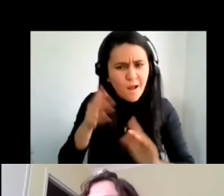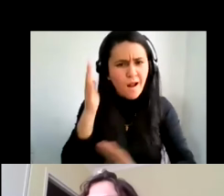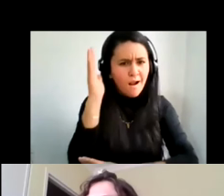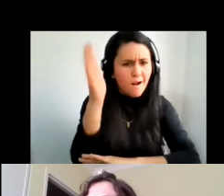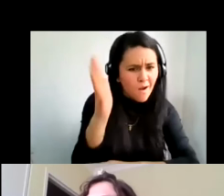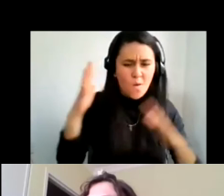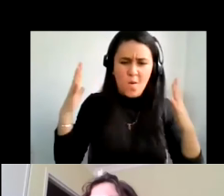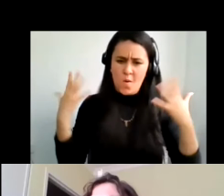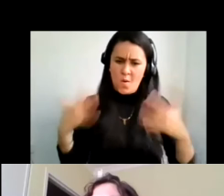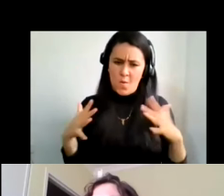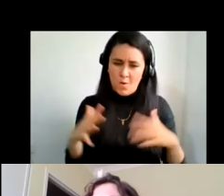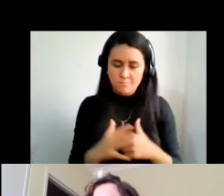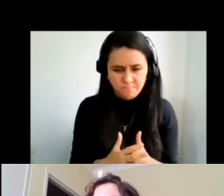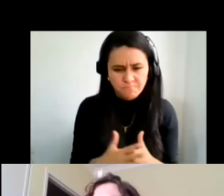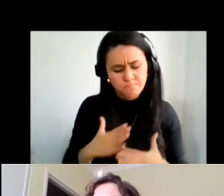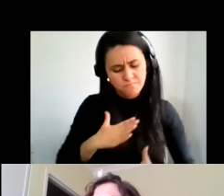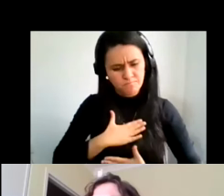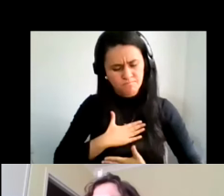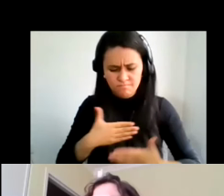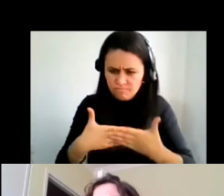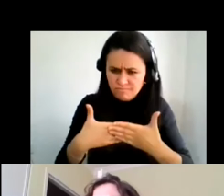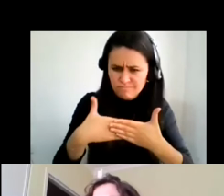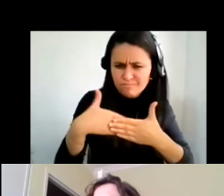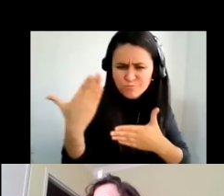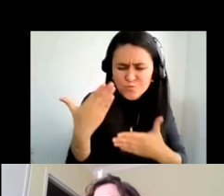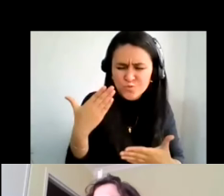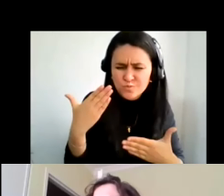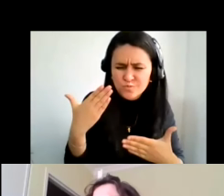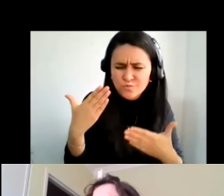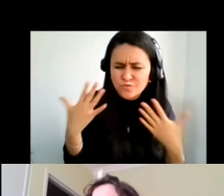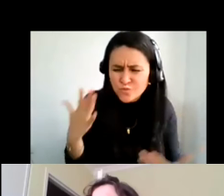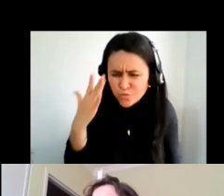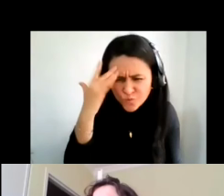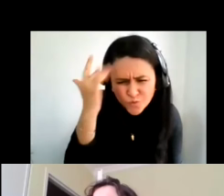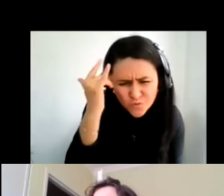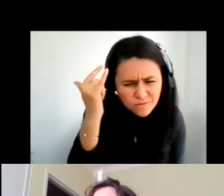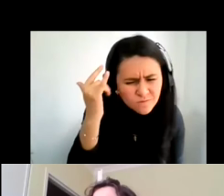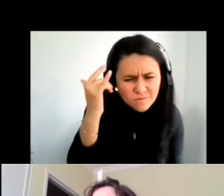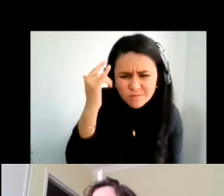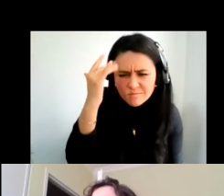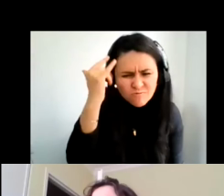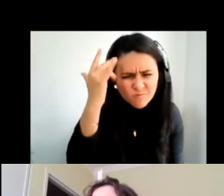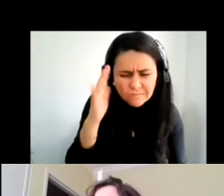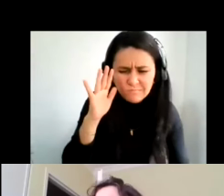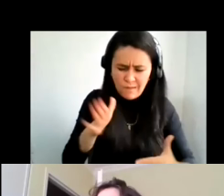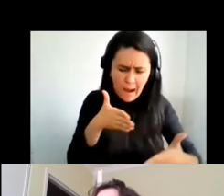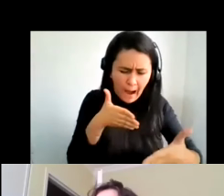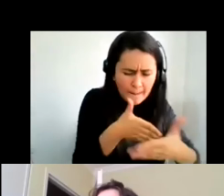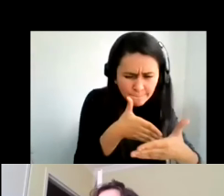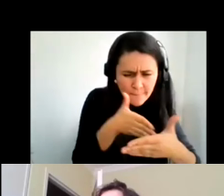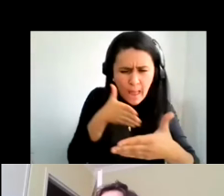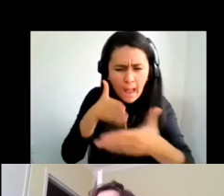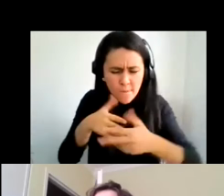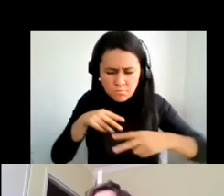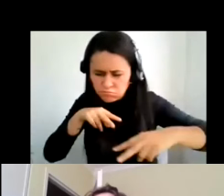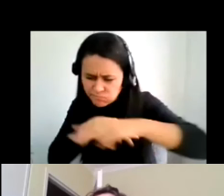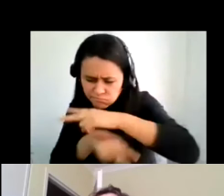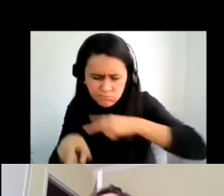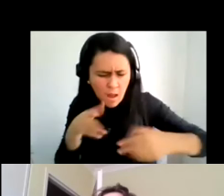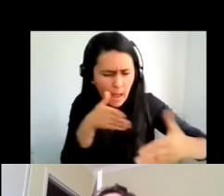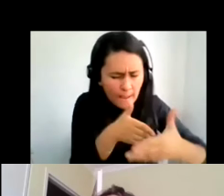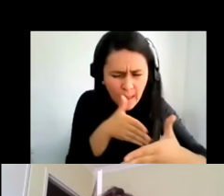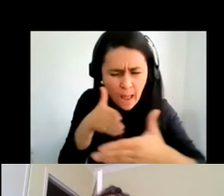essential for us hablando to del por qué evaluate es esencial para nosotros examinar estas barreras para really el underline the acceso a